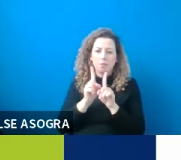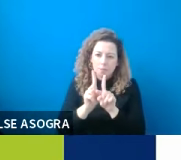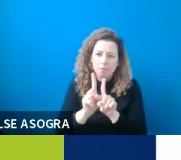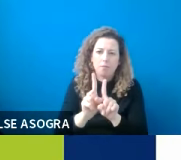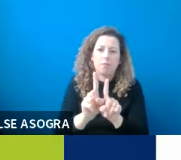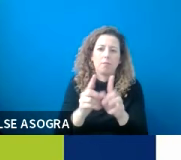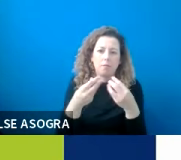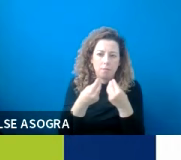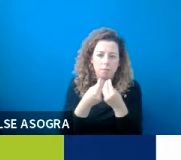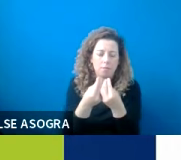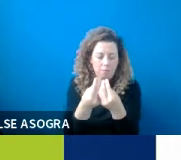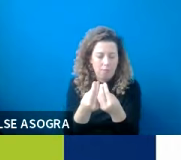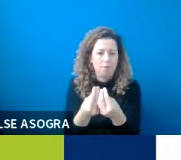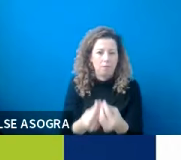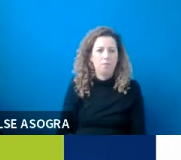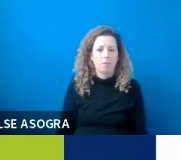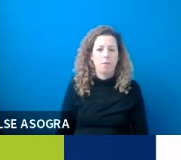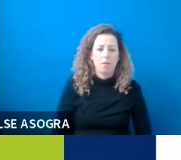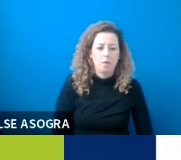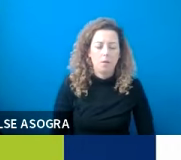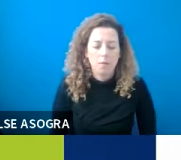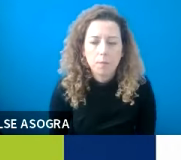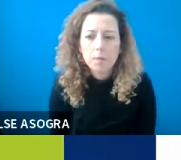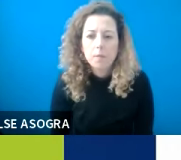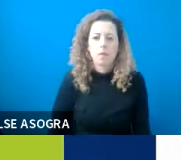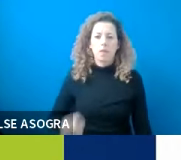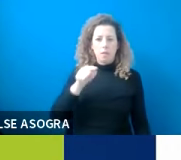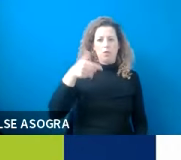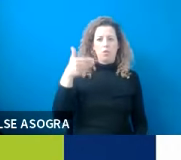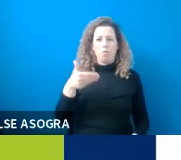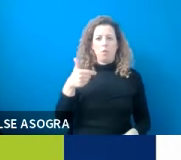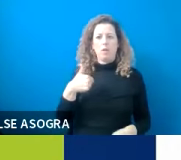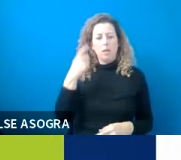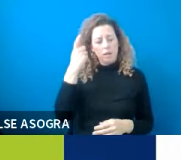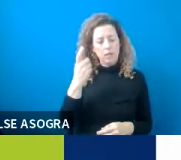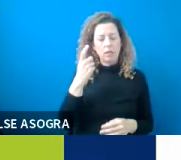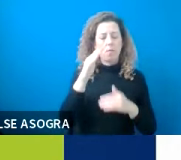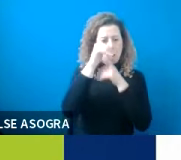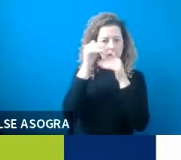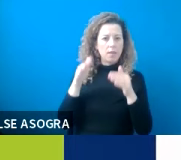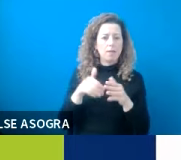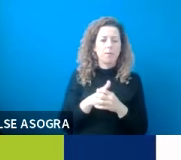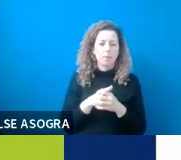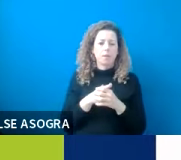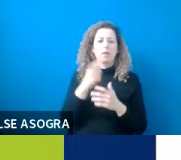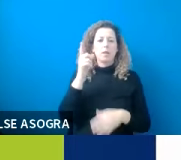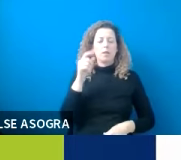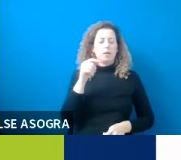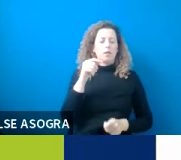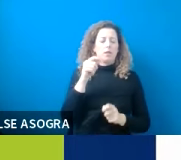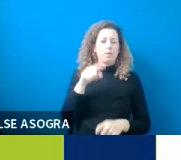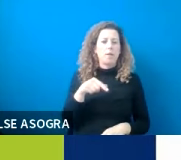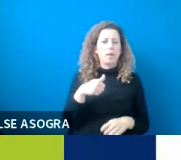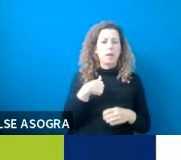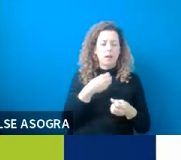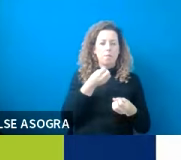acompañada de esa persona y eso nos parece muy importante también, intentamos respetarlo. luego a nivel de contenido de mensaje